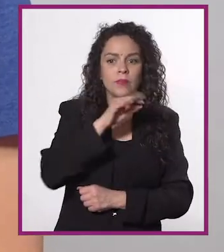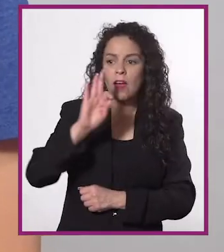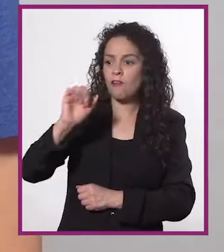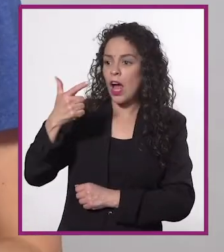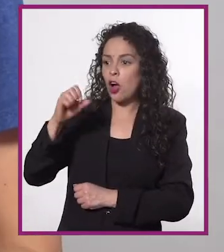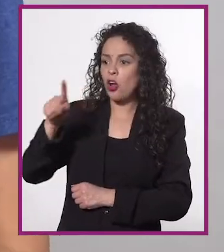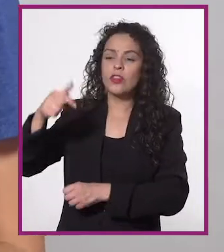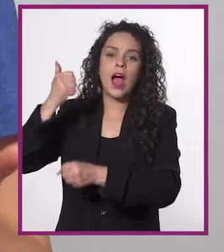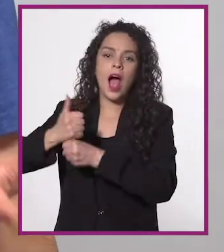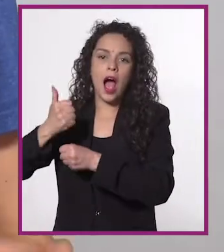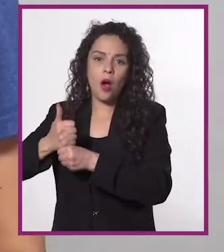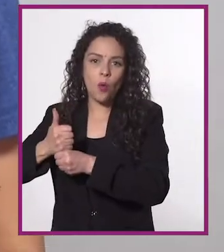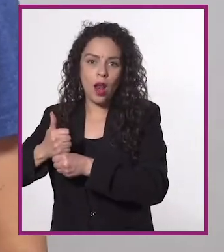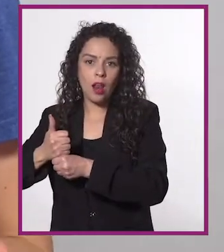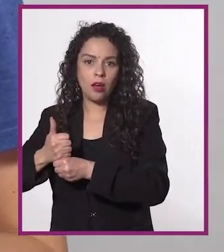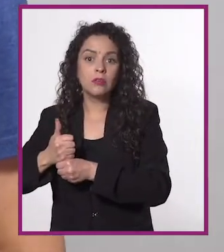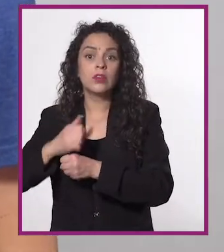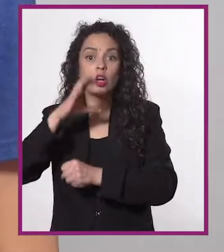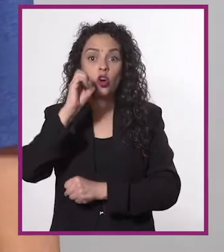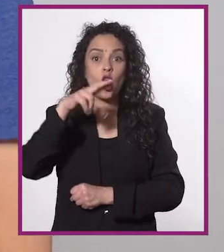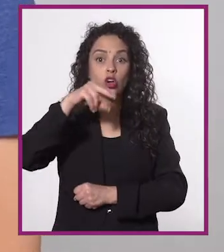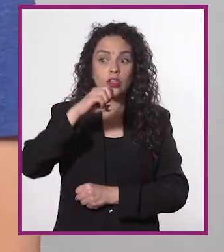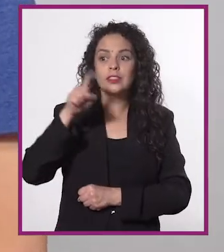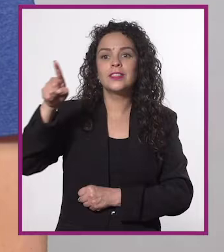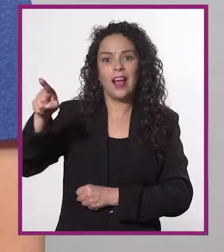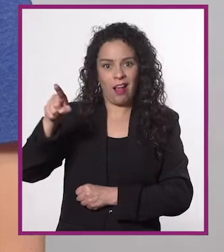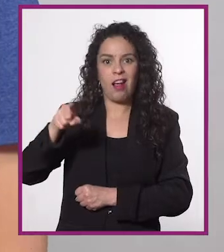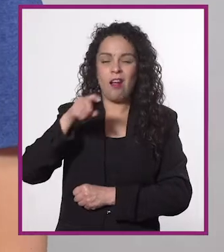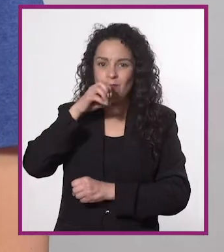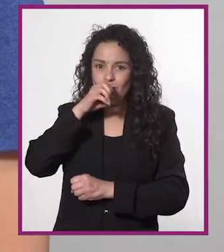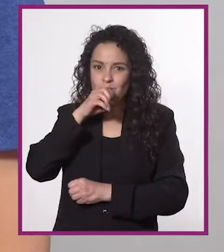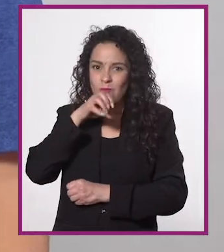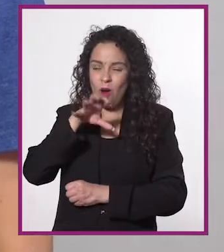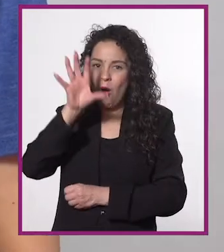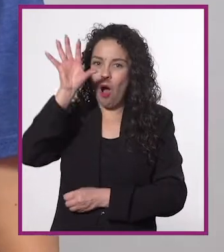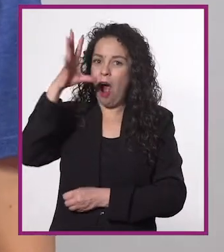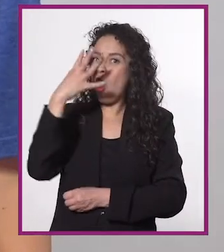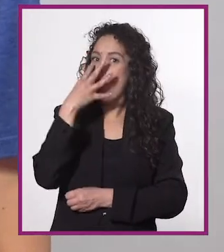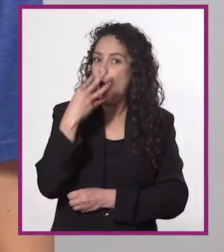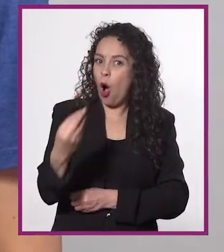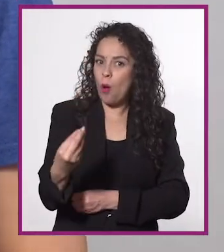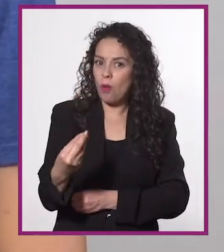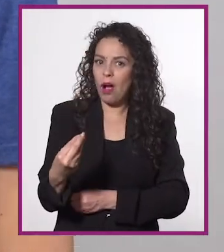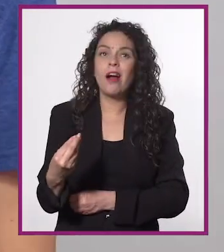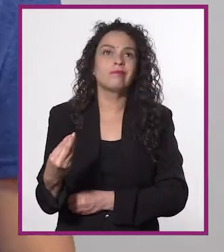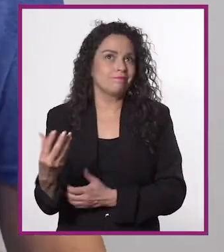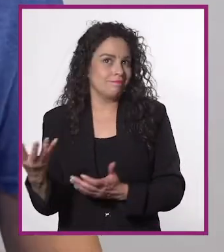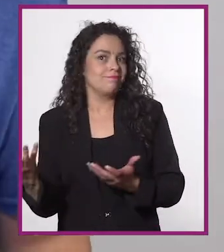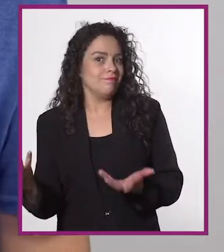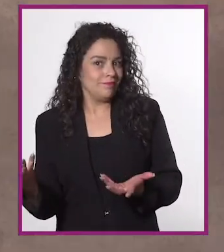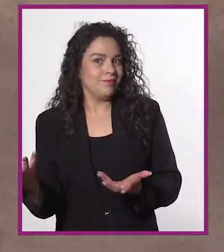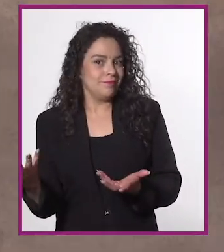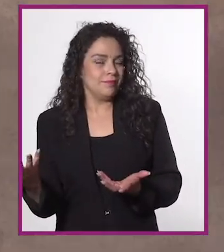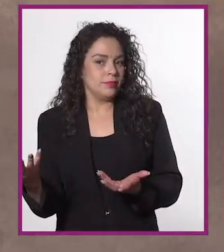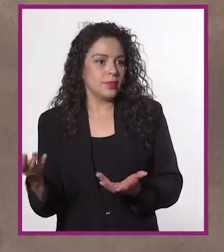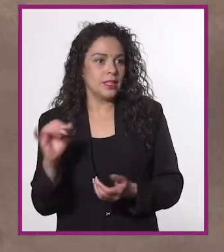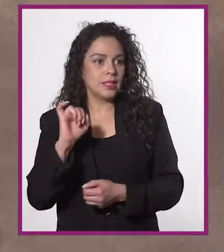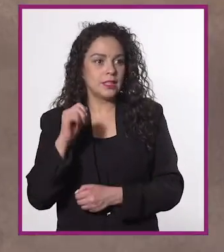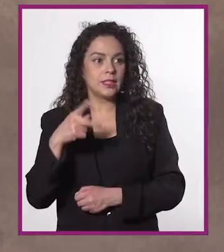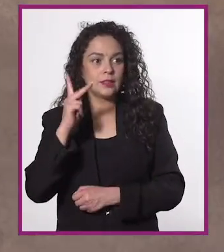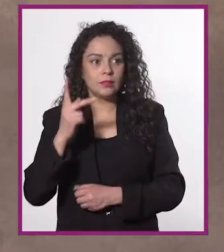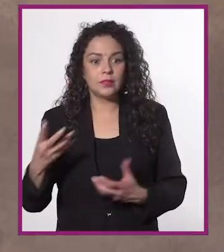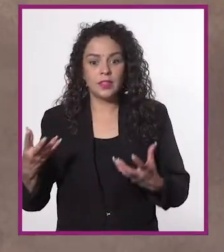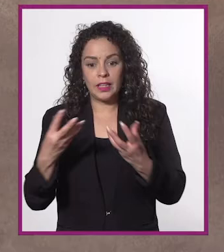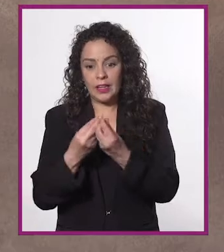pato. El fagot es el abuelo. Los cornos son el lobo. Y sí, el oboe suena como pato, sin duda. Pues sí, pero